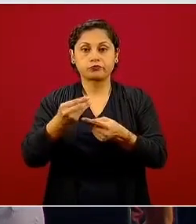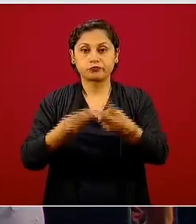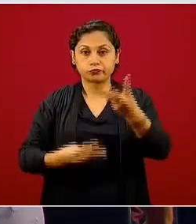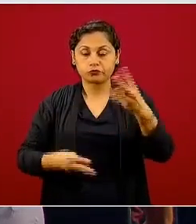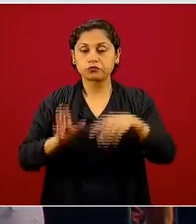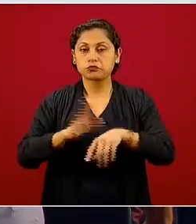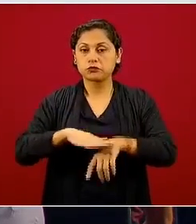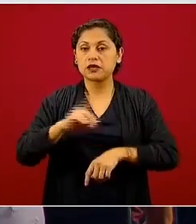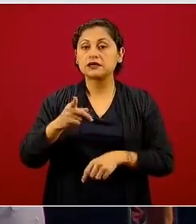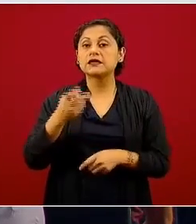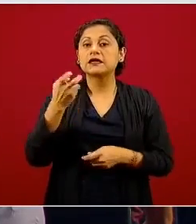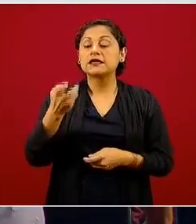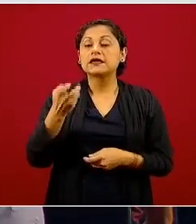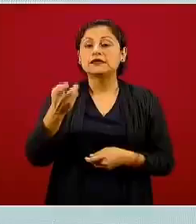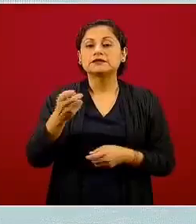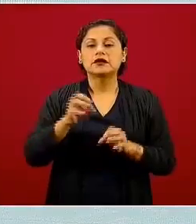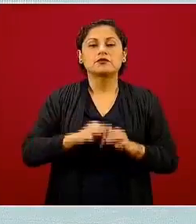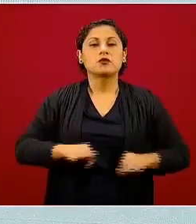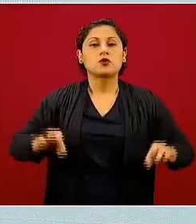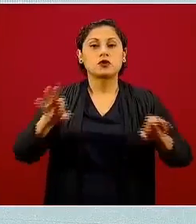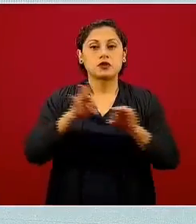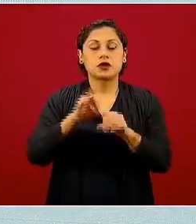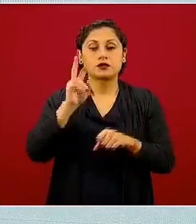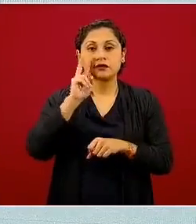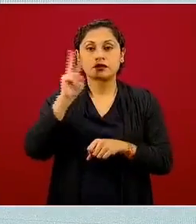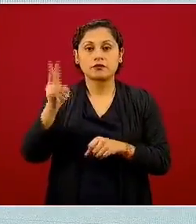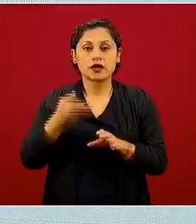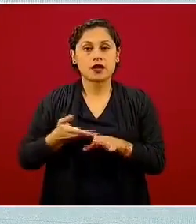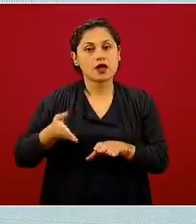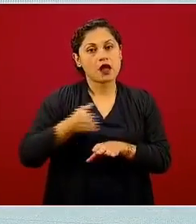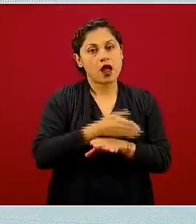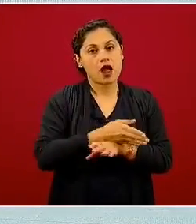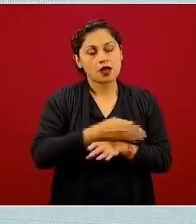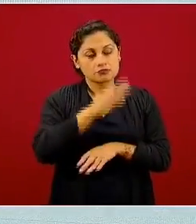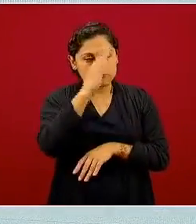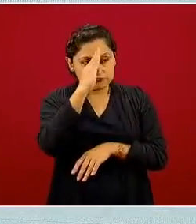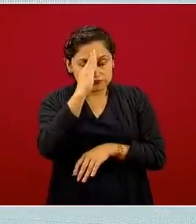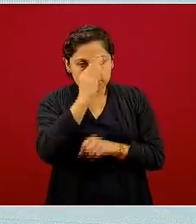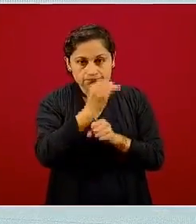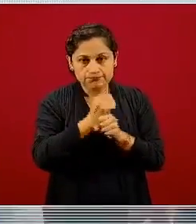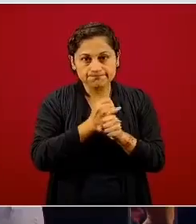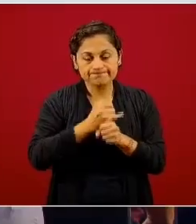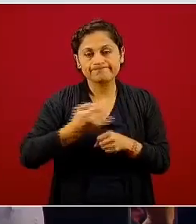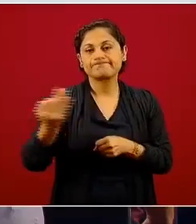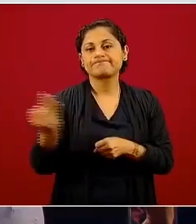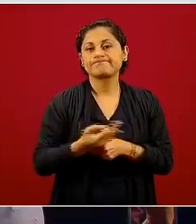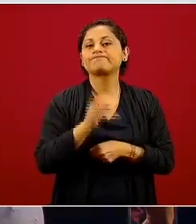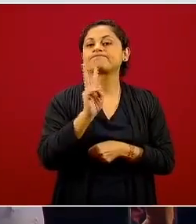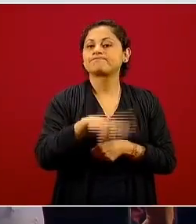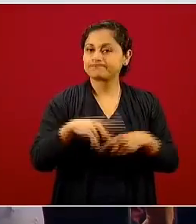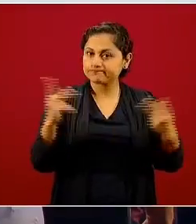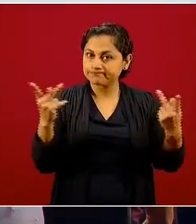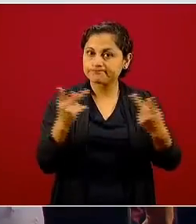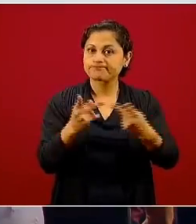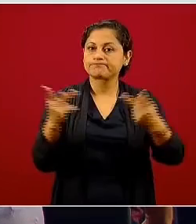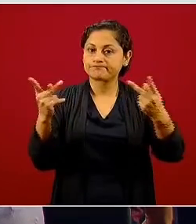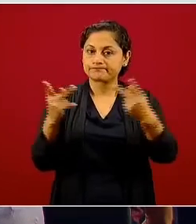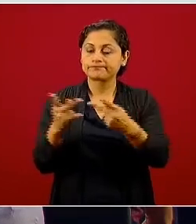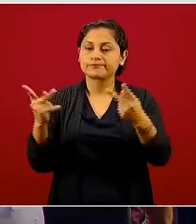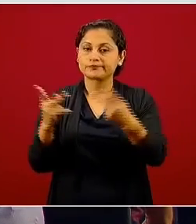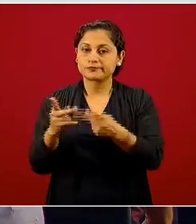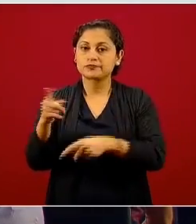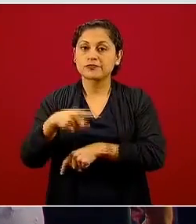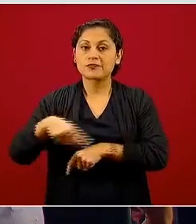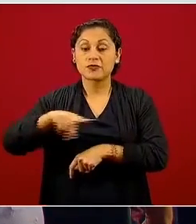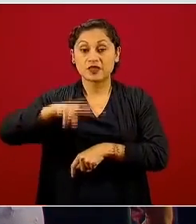predicción desde la primera ha sido considerablemente certera, cercana a la realidad que se ha